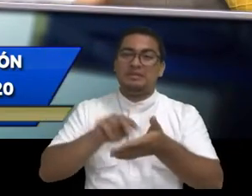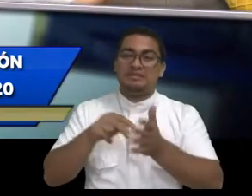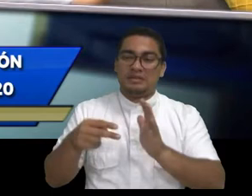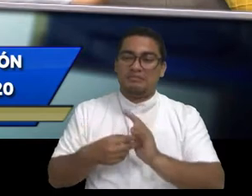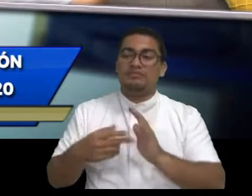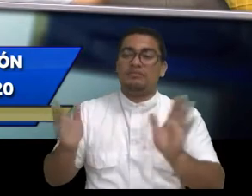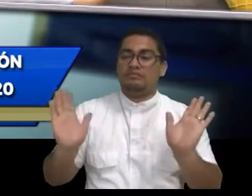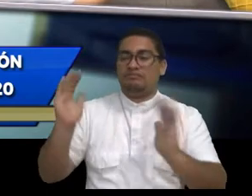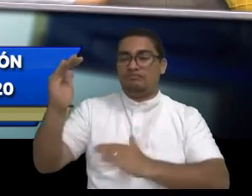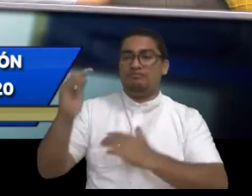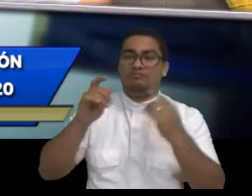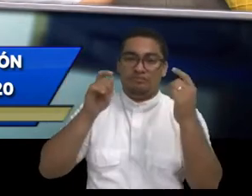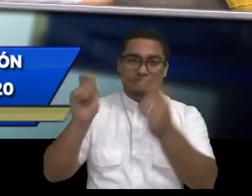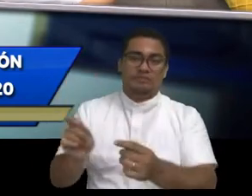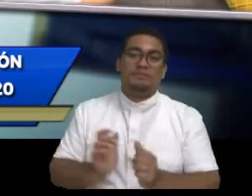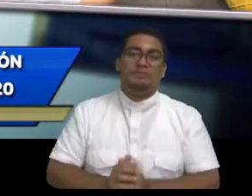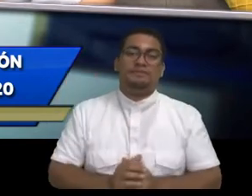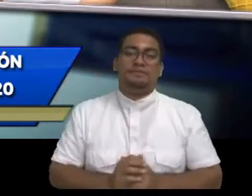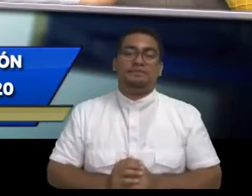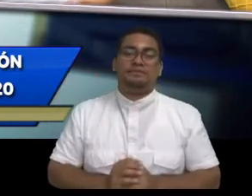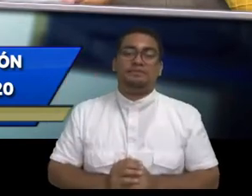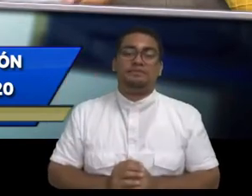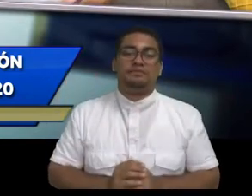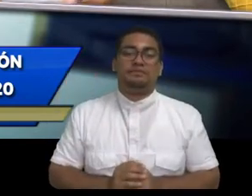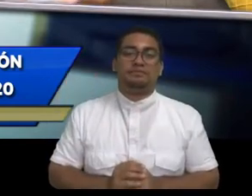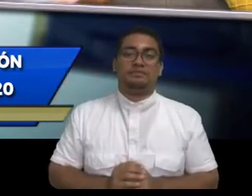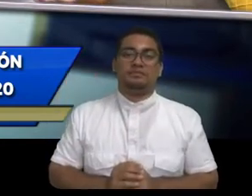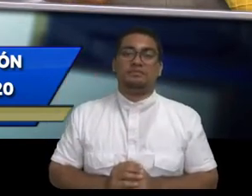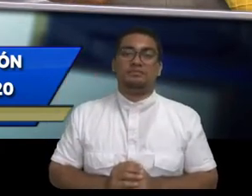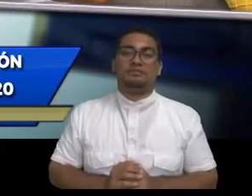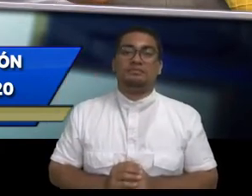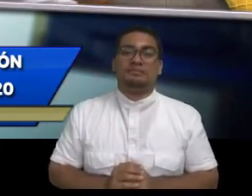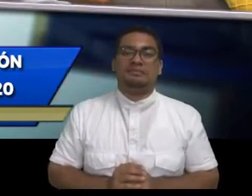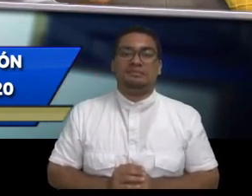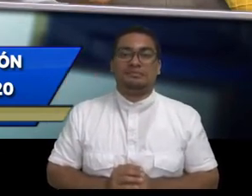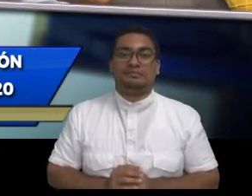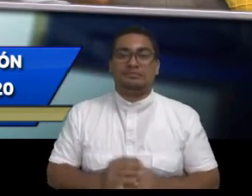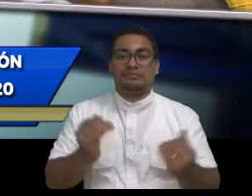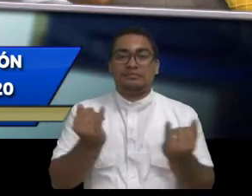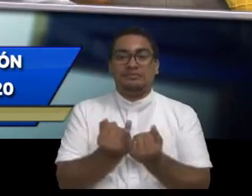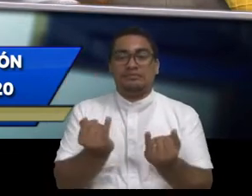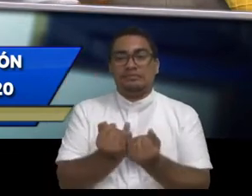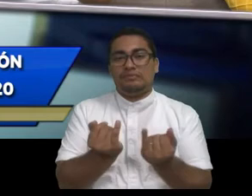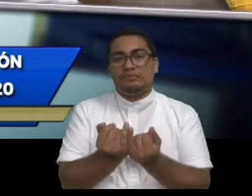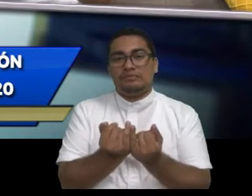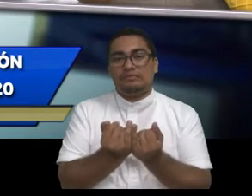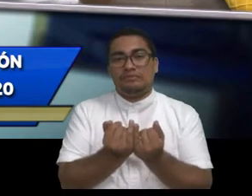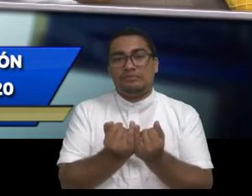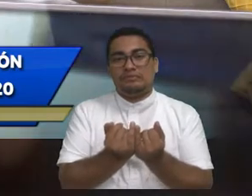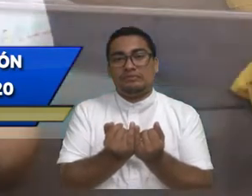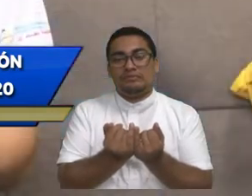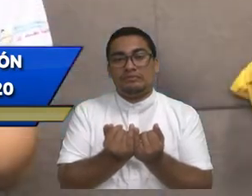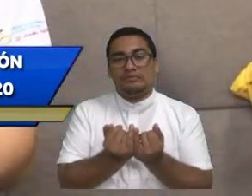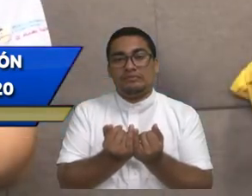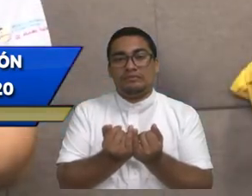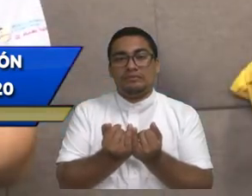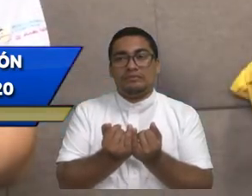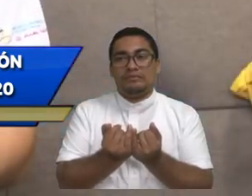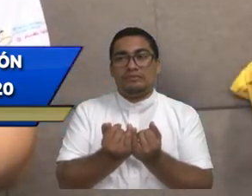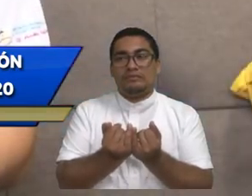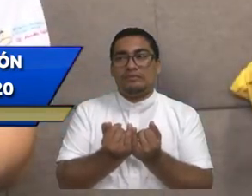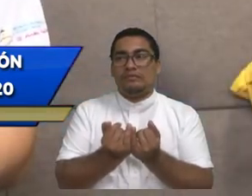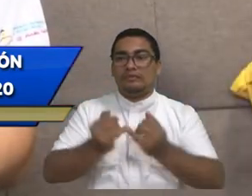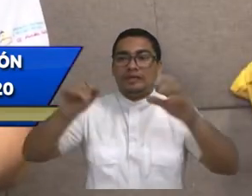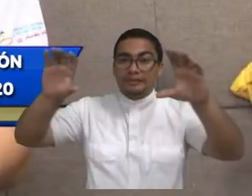certificación también a parte de la de la capacitación técnica